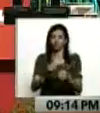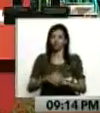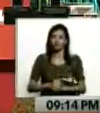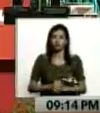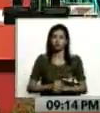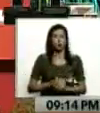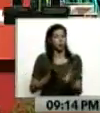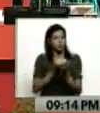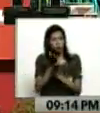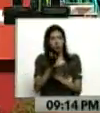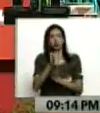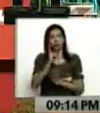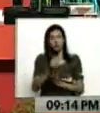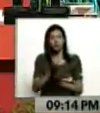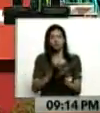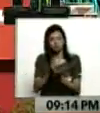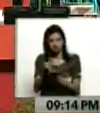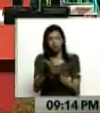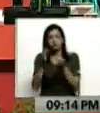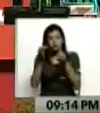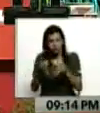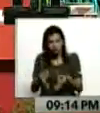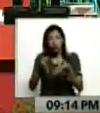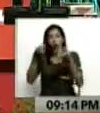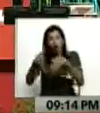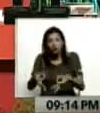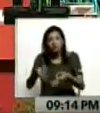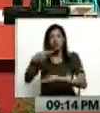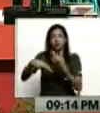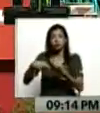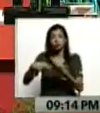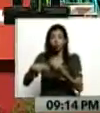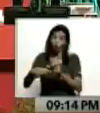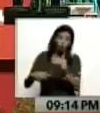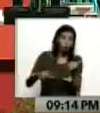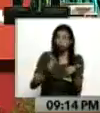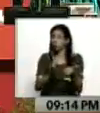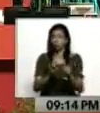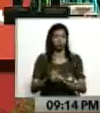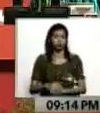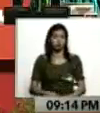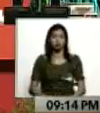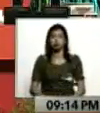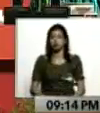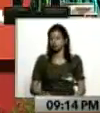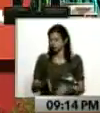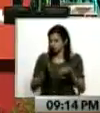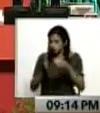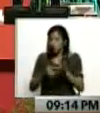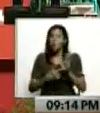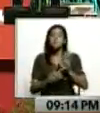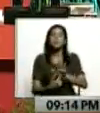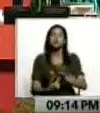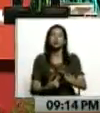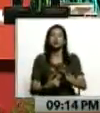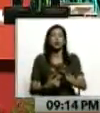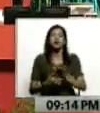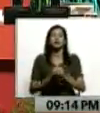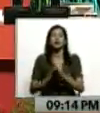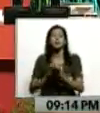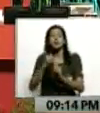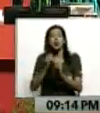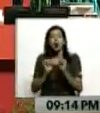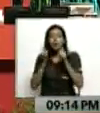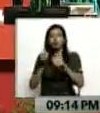otro nosotros tenemos que seguir avanzando por el camino de la Revolución no por otro por el camino de Bolívar